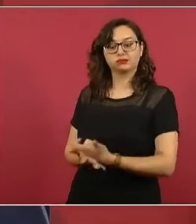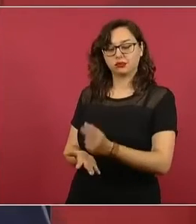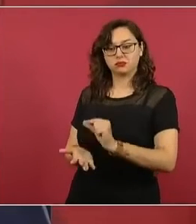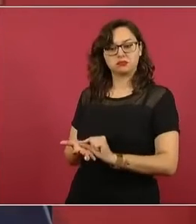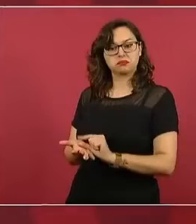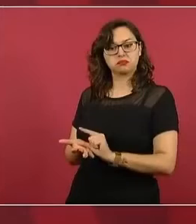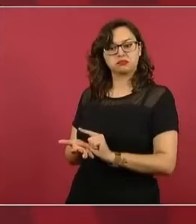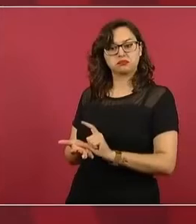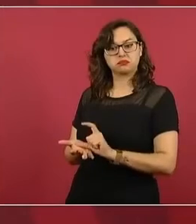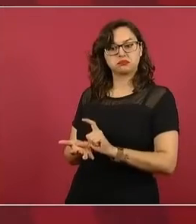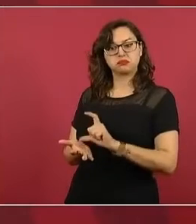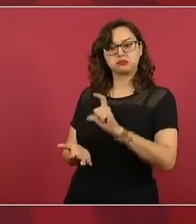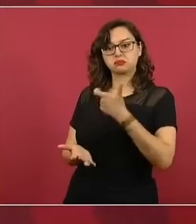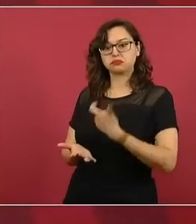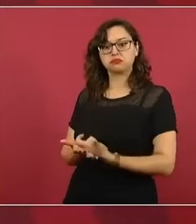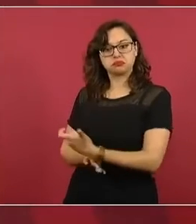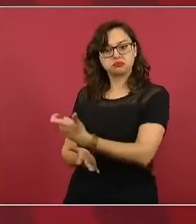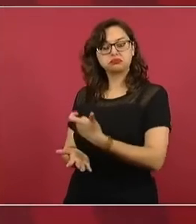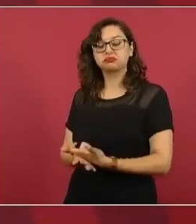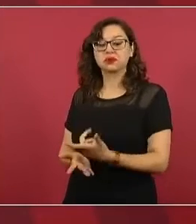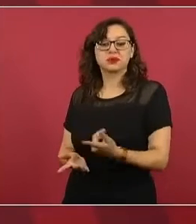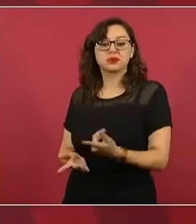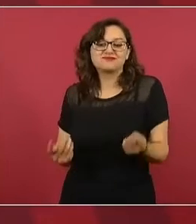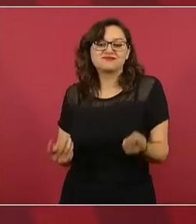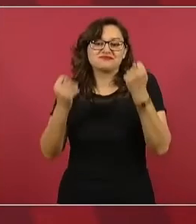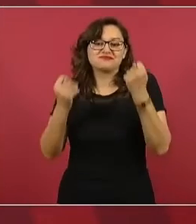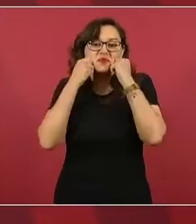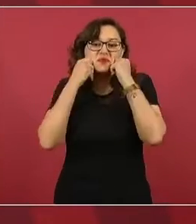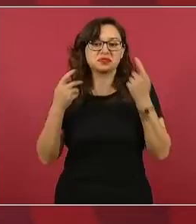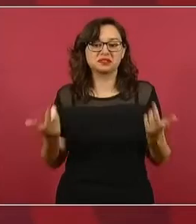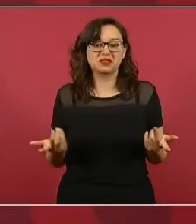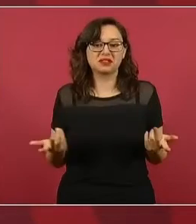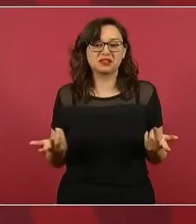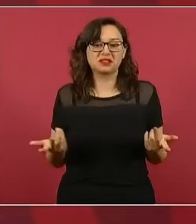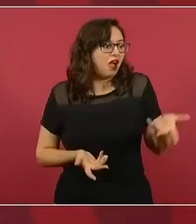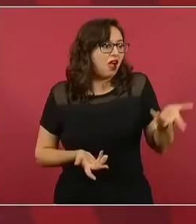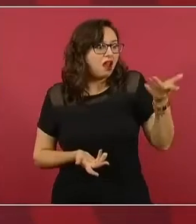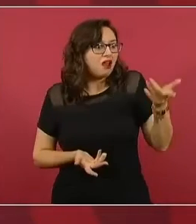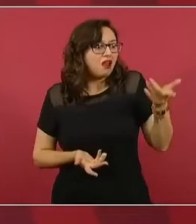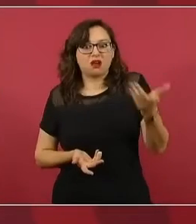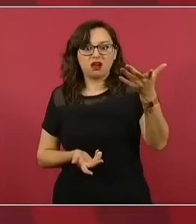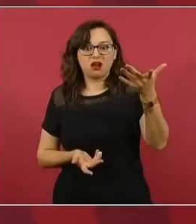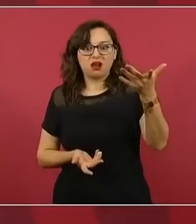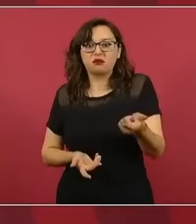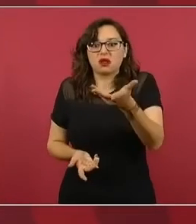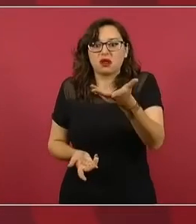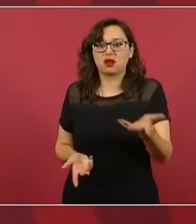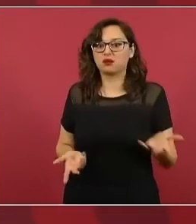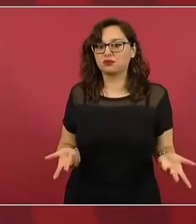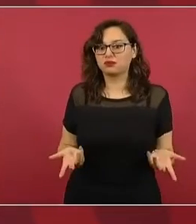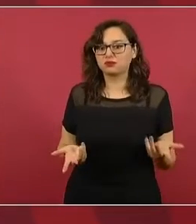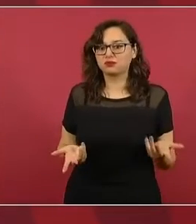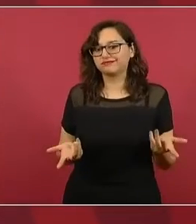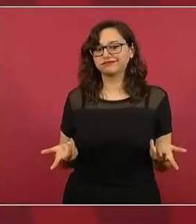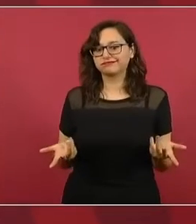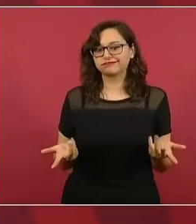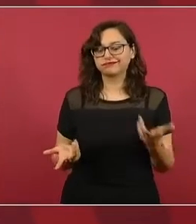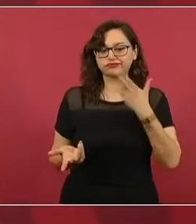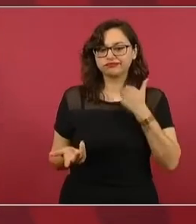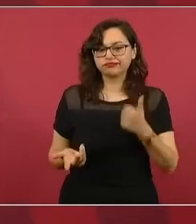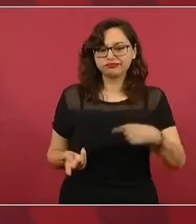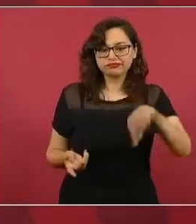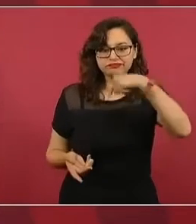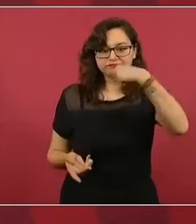pierde poder adquisitivo porque aumentan los precios. Yo